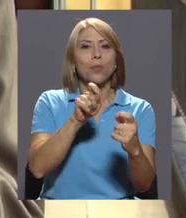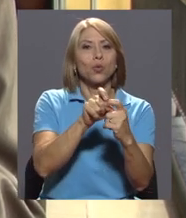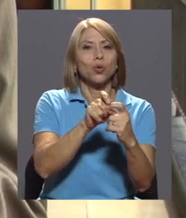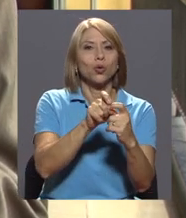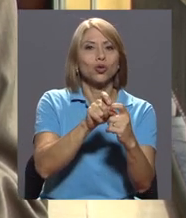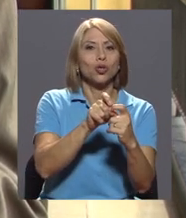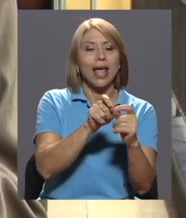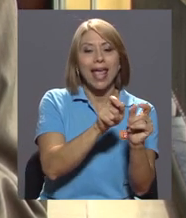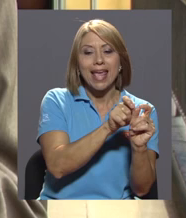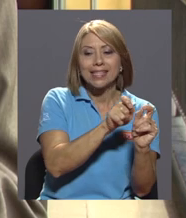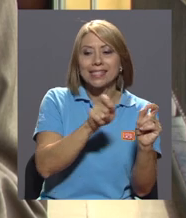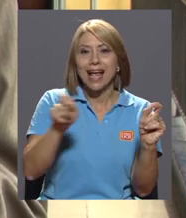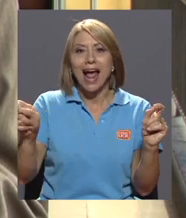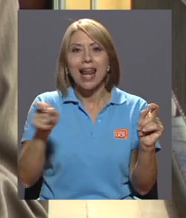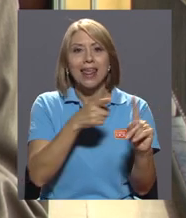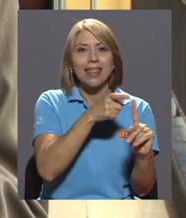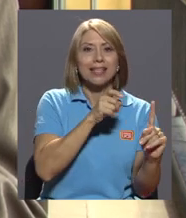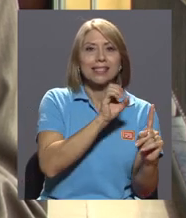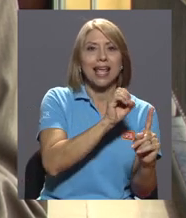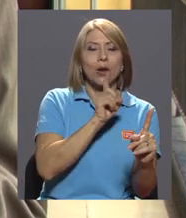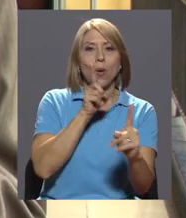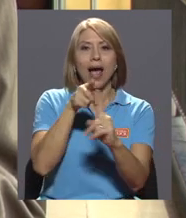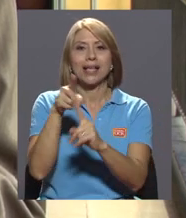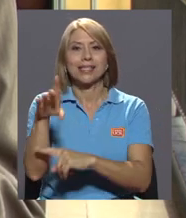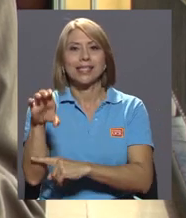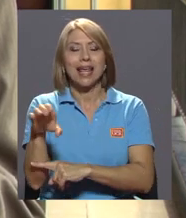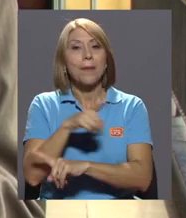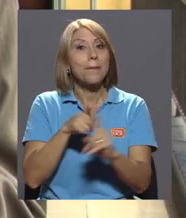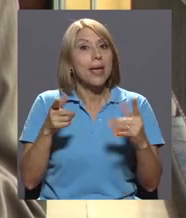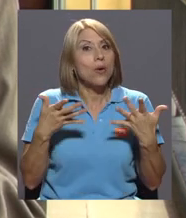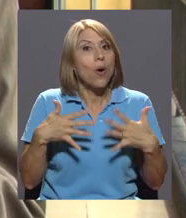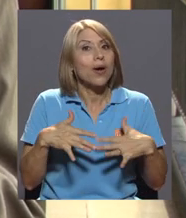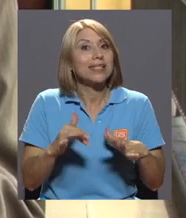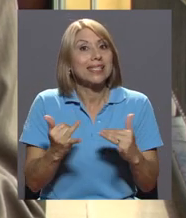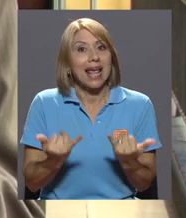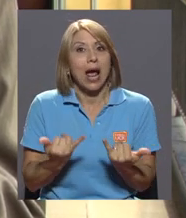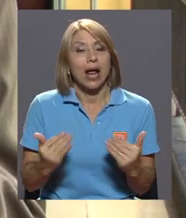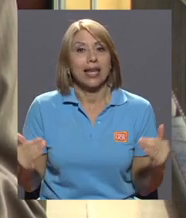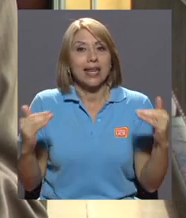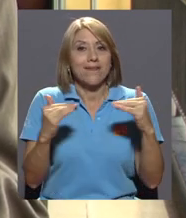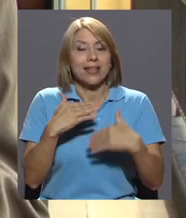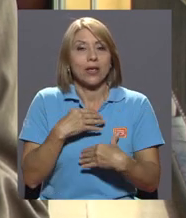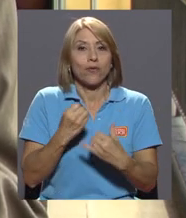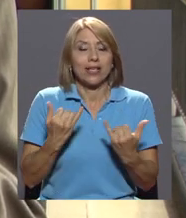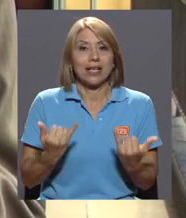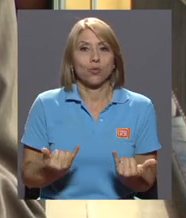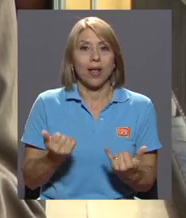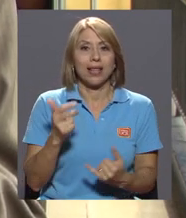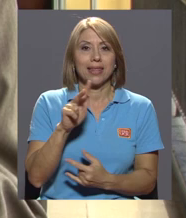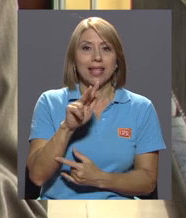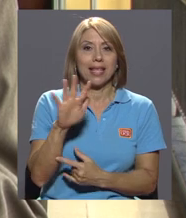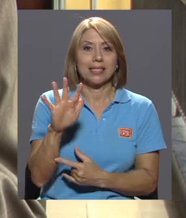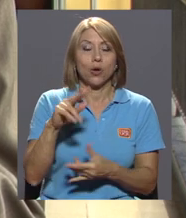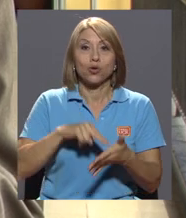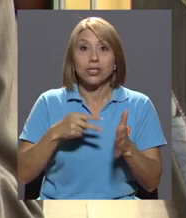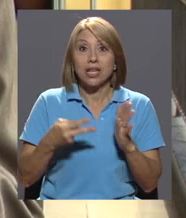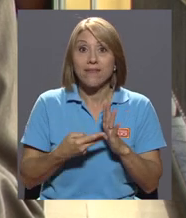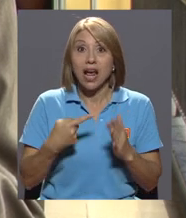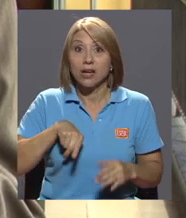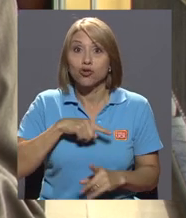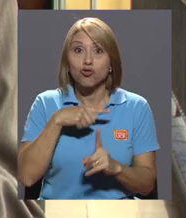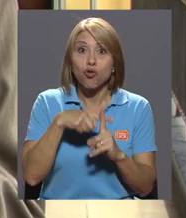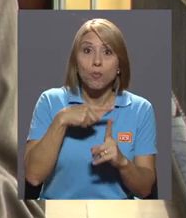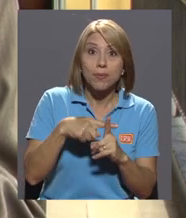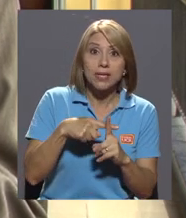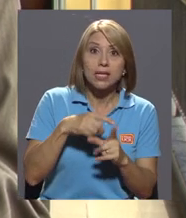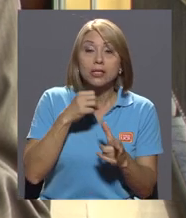100, pero aún así, el nivel de confianza actual, que es de 35, no significa que estamos optimistas o que